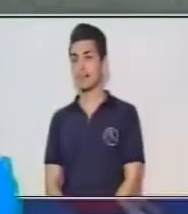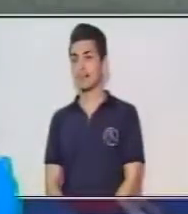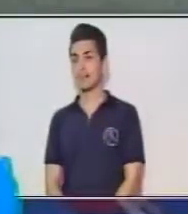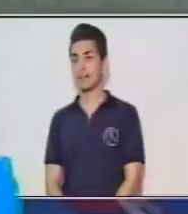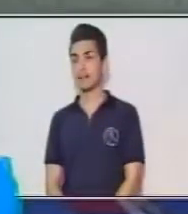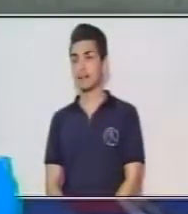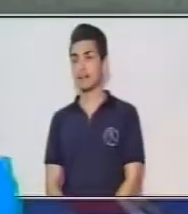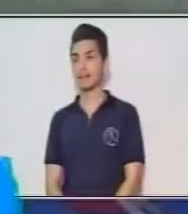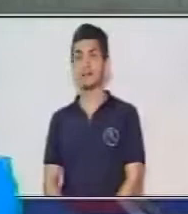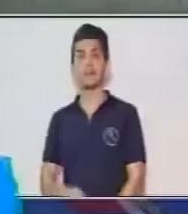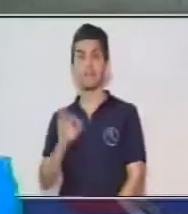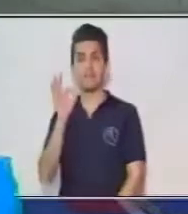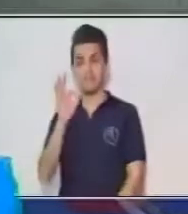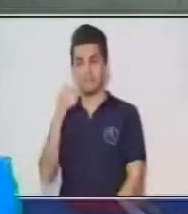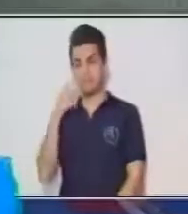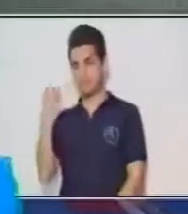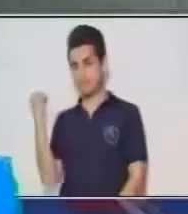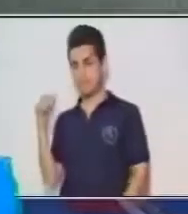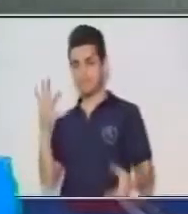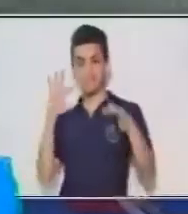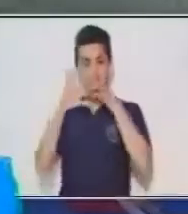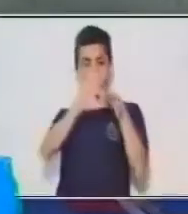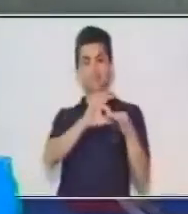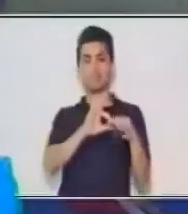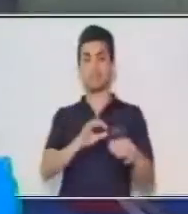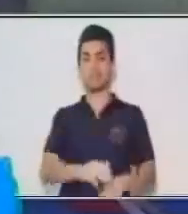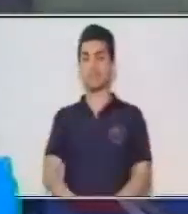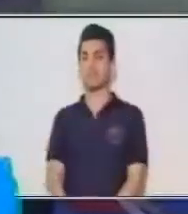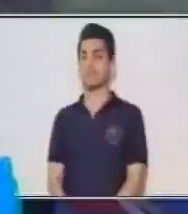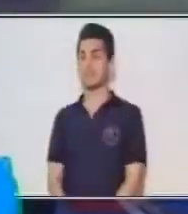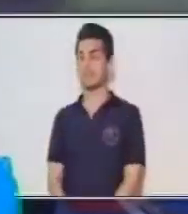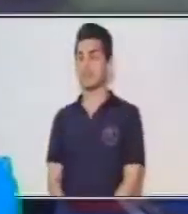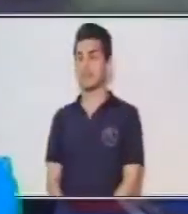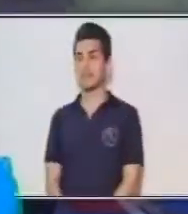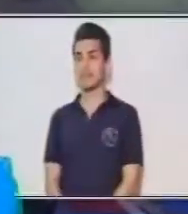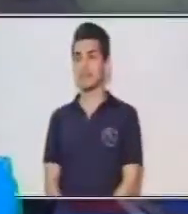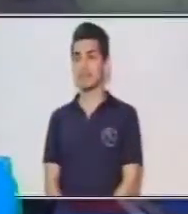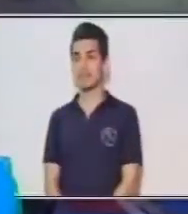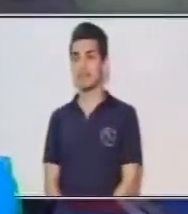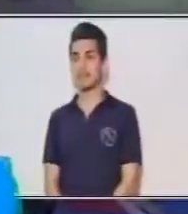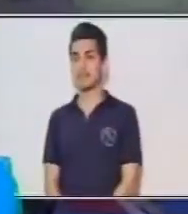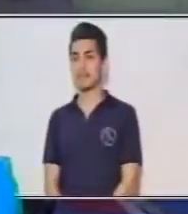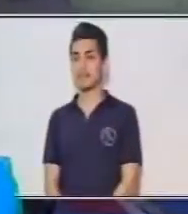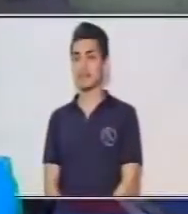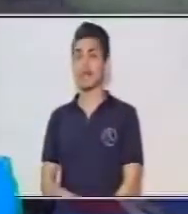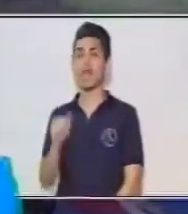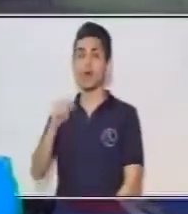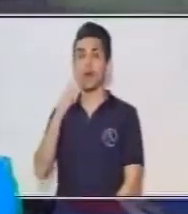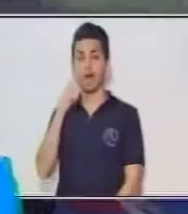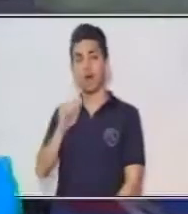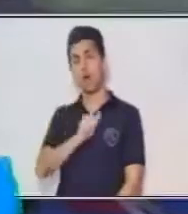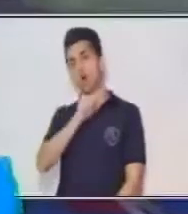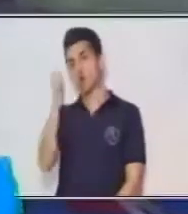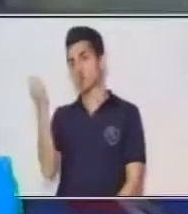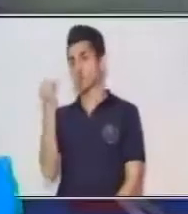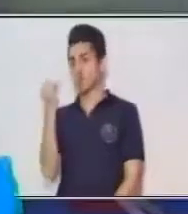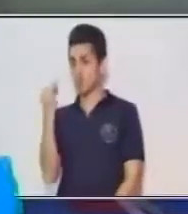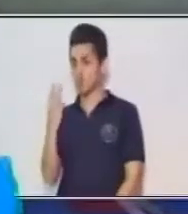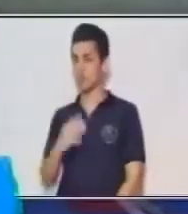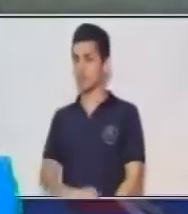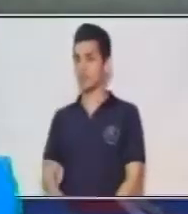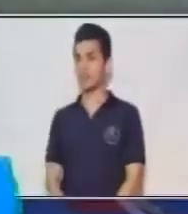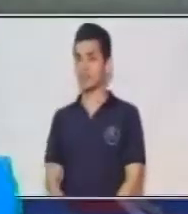manera. Acá está. Ahora vamos a ubicar otro número más. Muy bien,